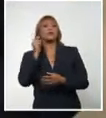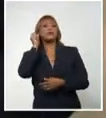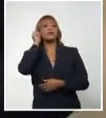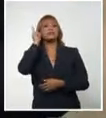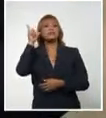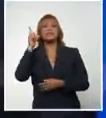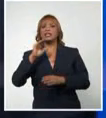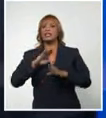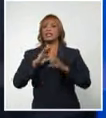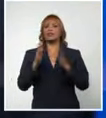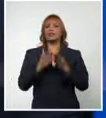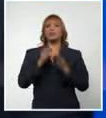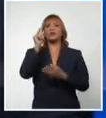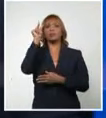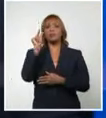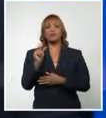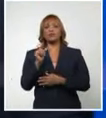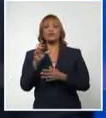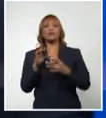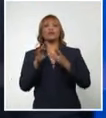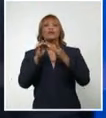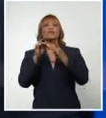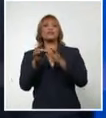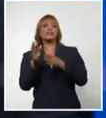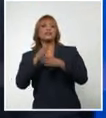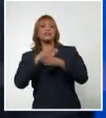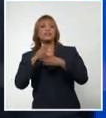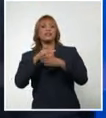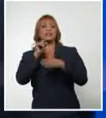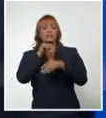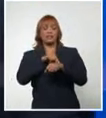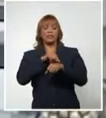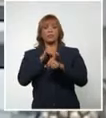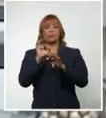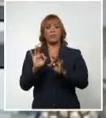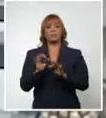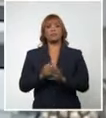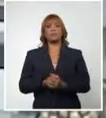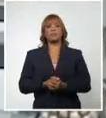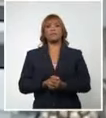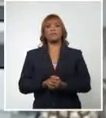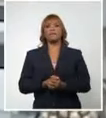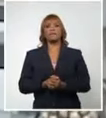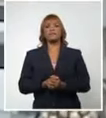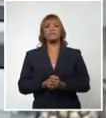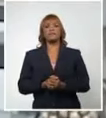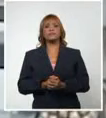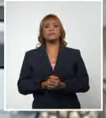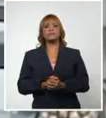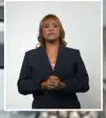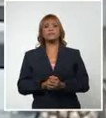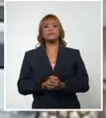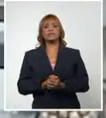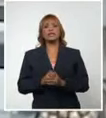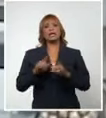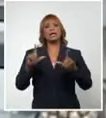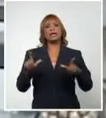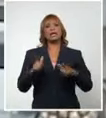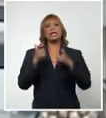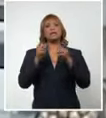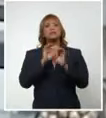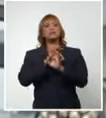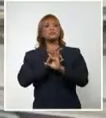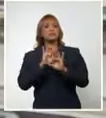que hizo del hombre una suerte de oráculo de estos tiempos. También se evocará en el acto sencillo de